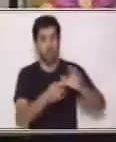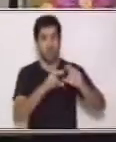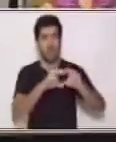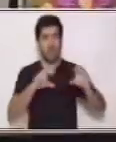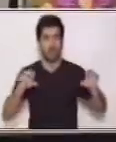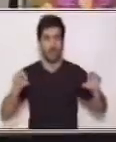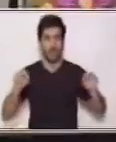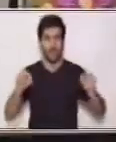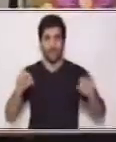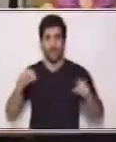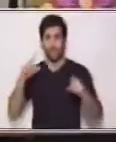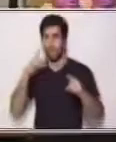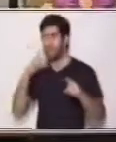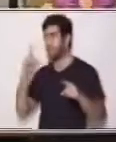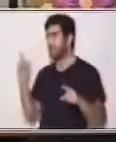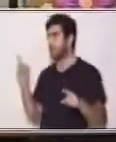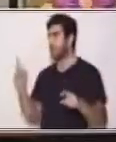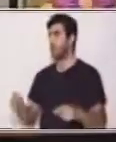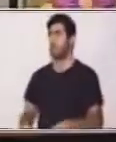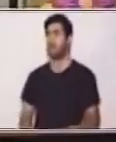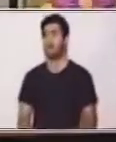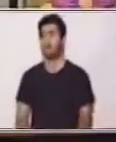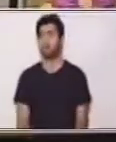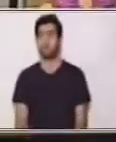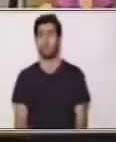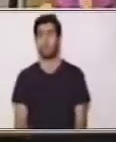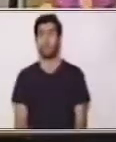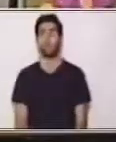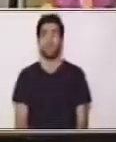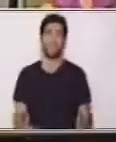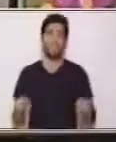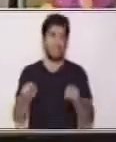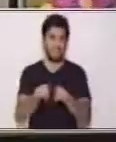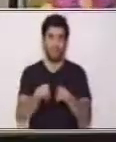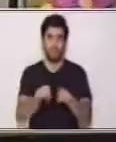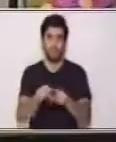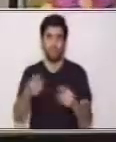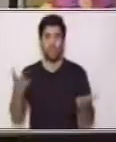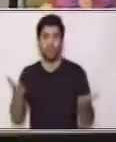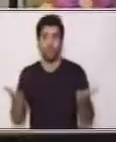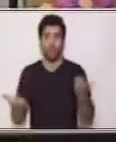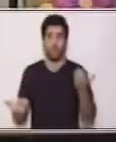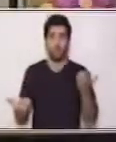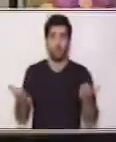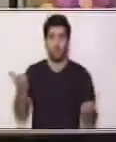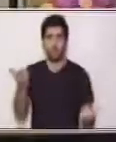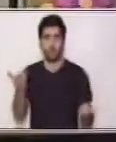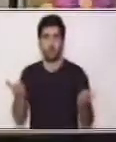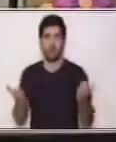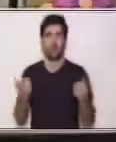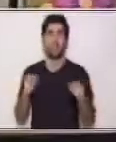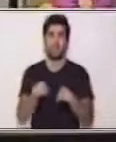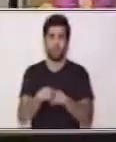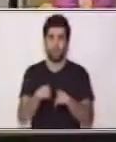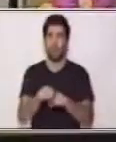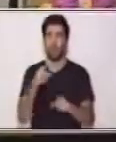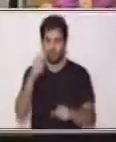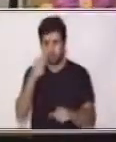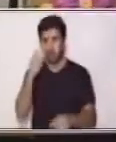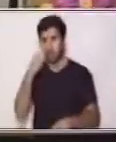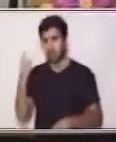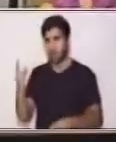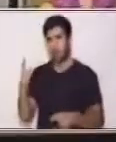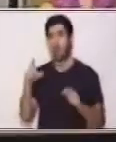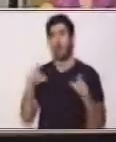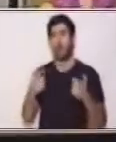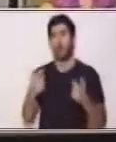Y lo colocas en ambos extremos. Aquí vamos a obtener una balanza. Observa bien cómo la vamos a utilizar.